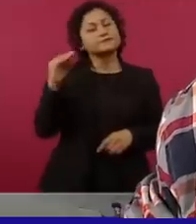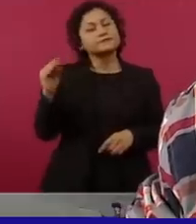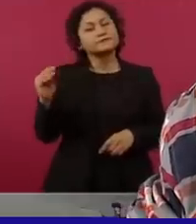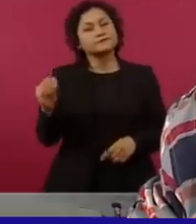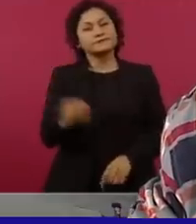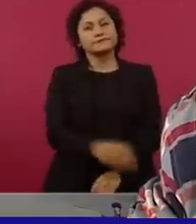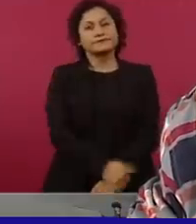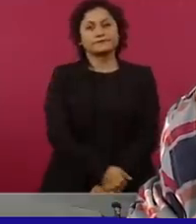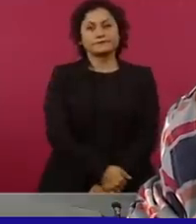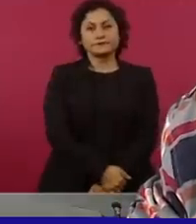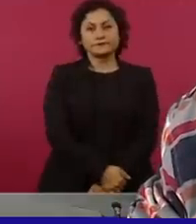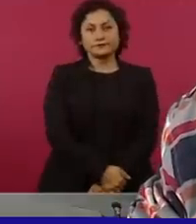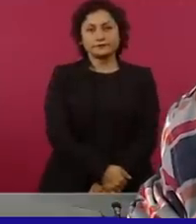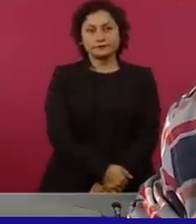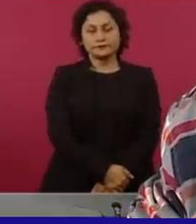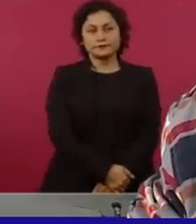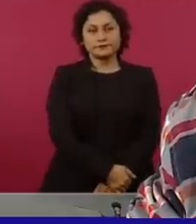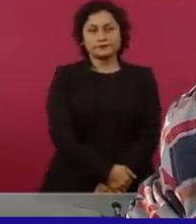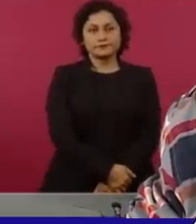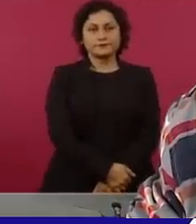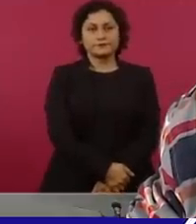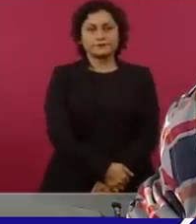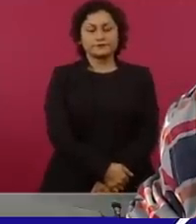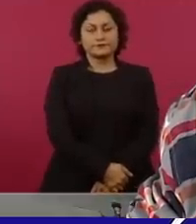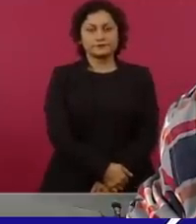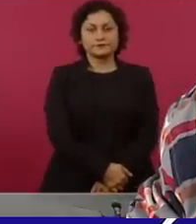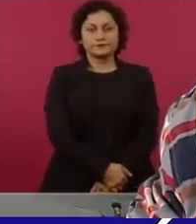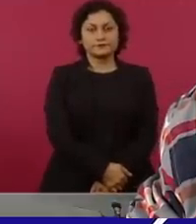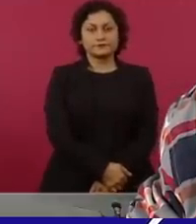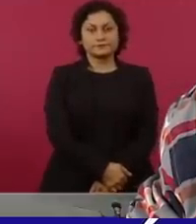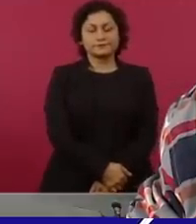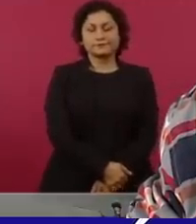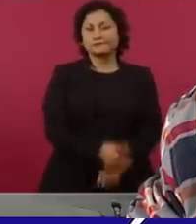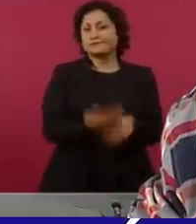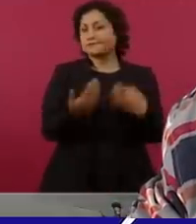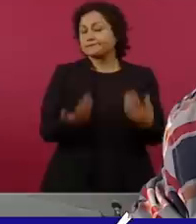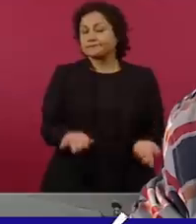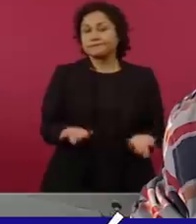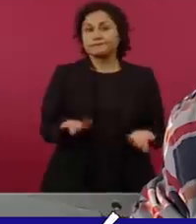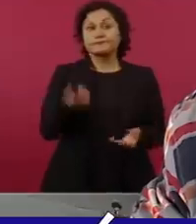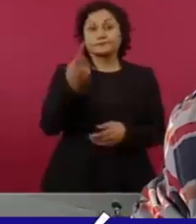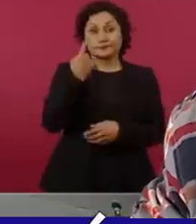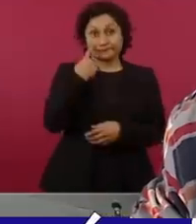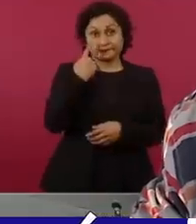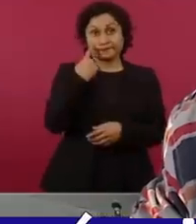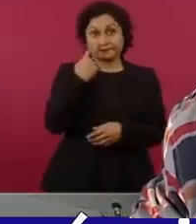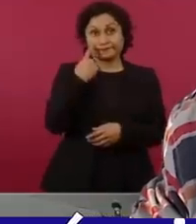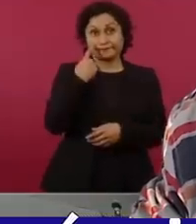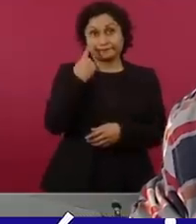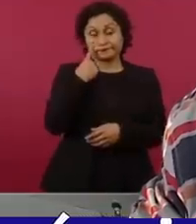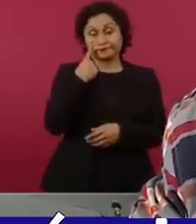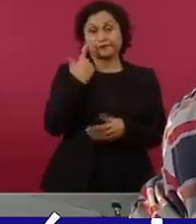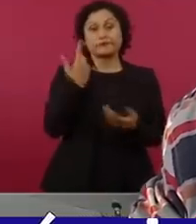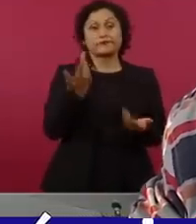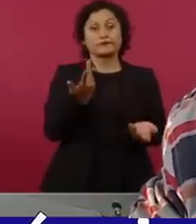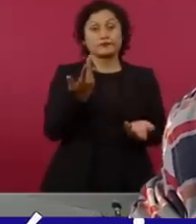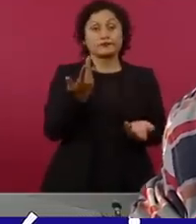Pues mientras no haya normalidad